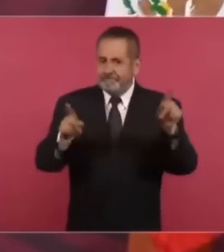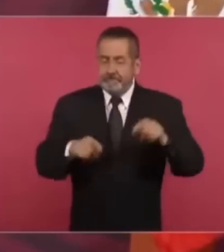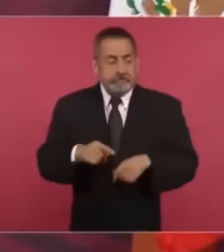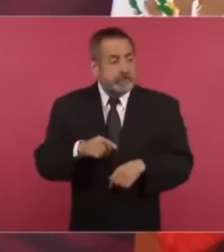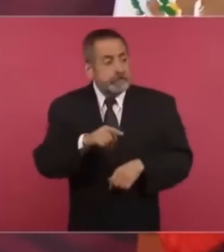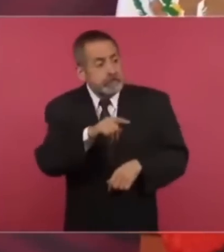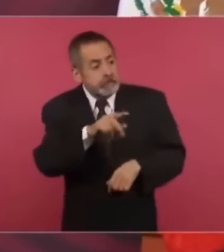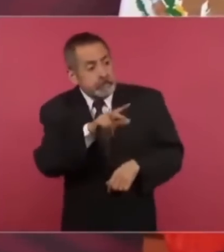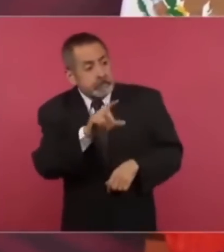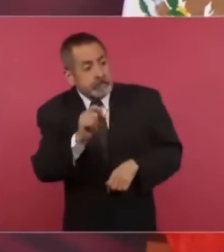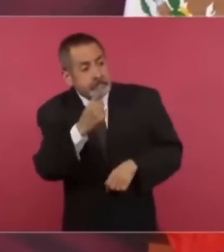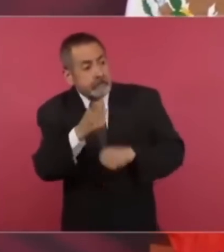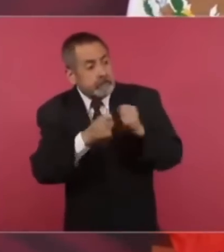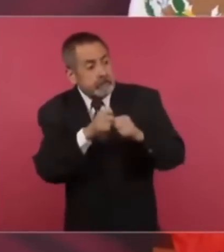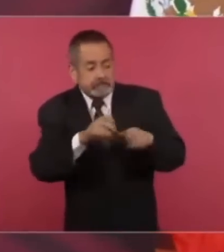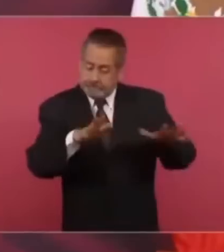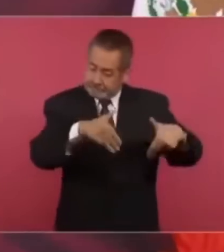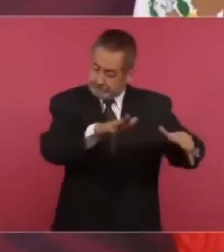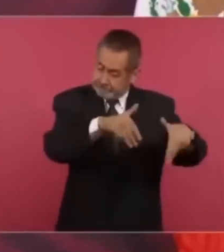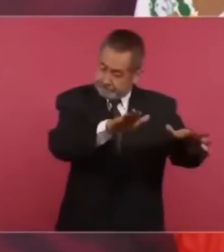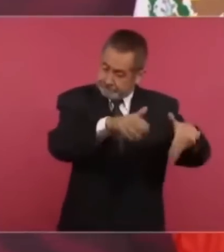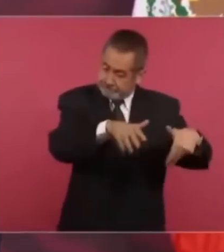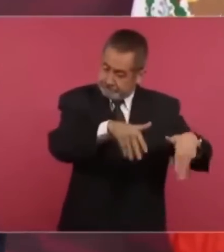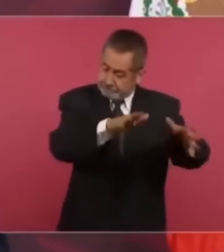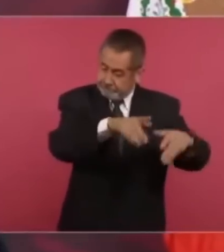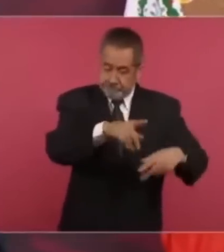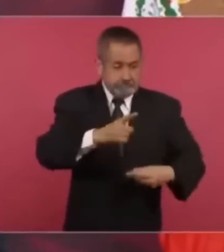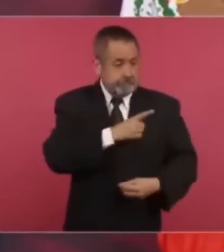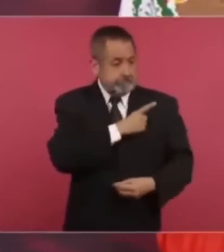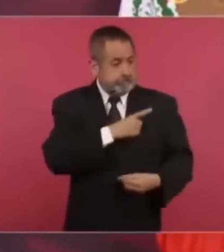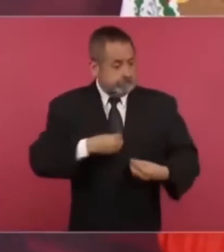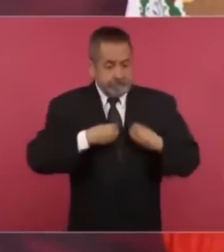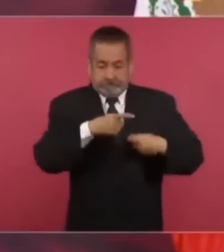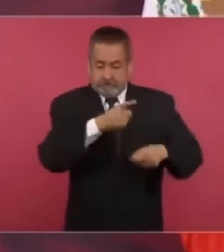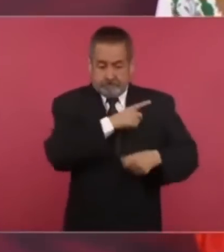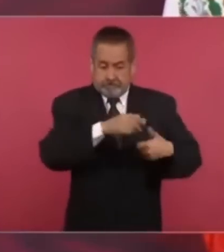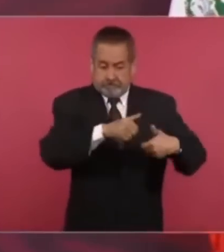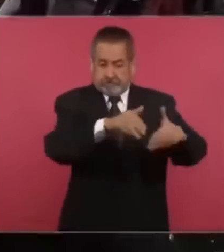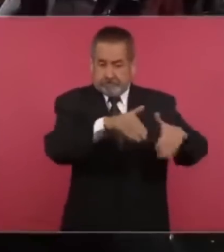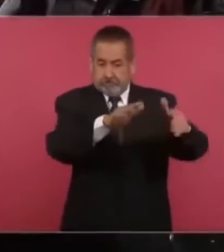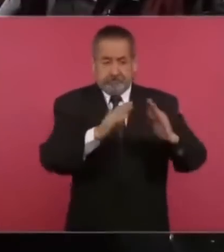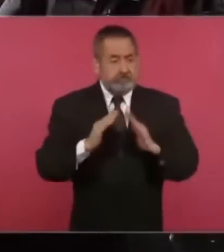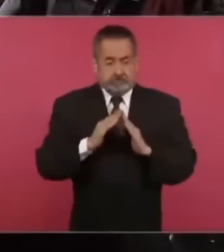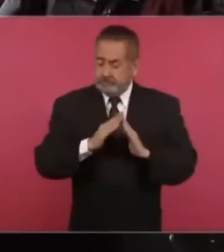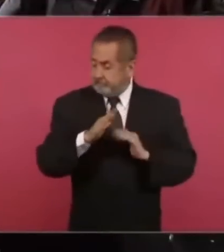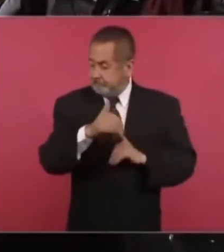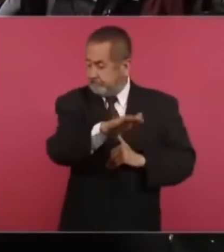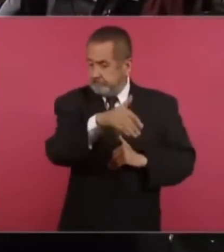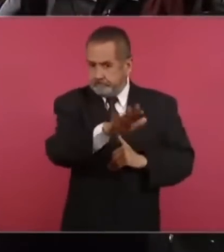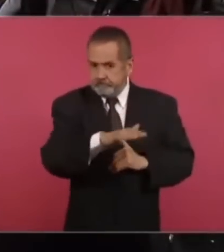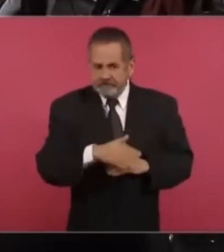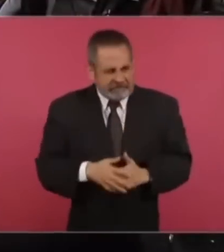a la adolescencia, vámonos para afuera.